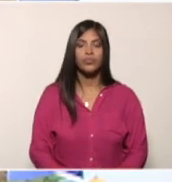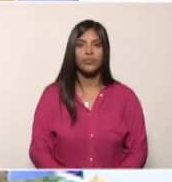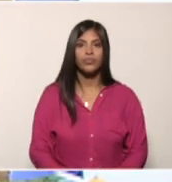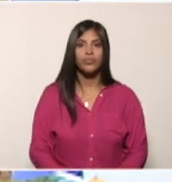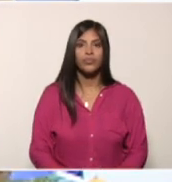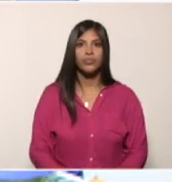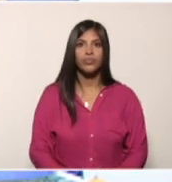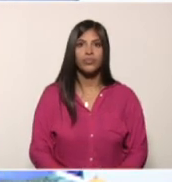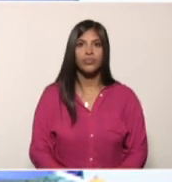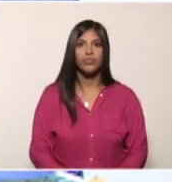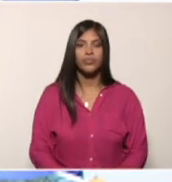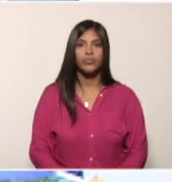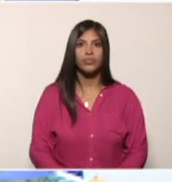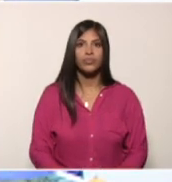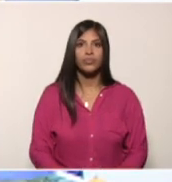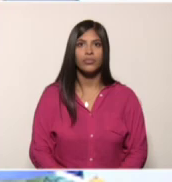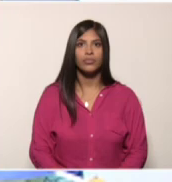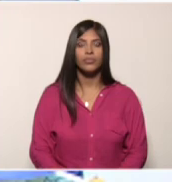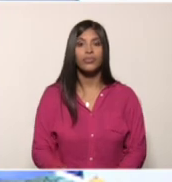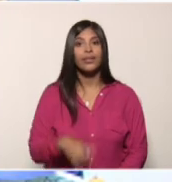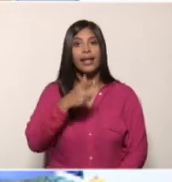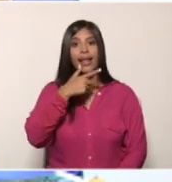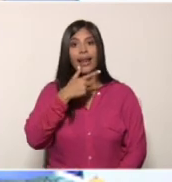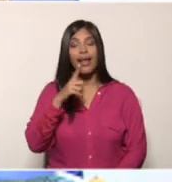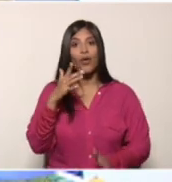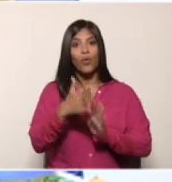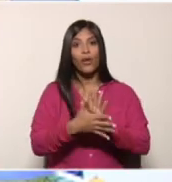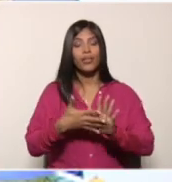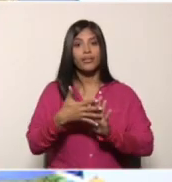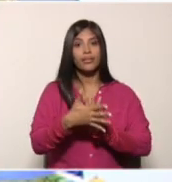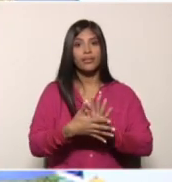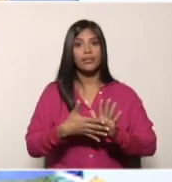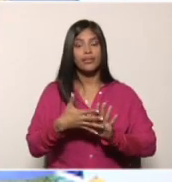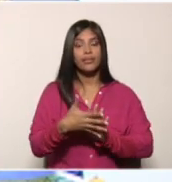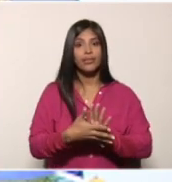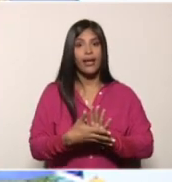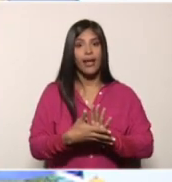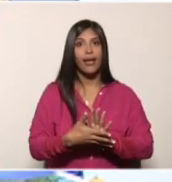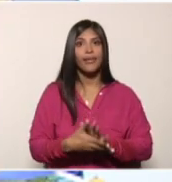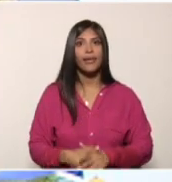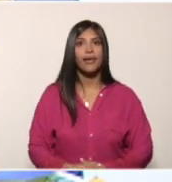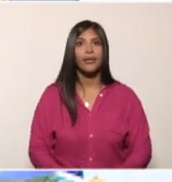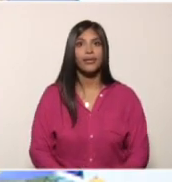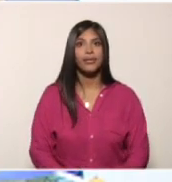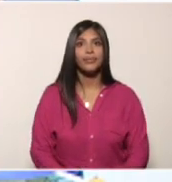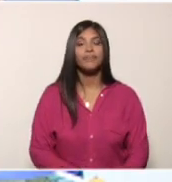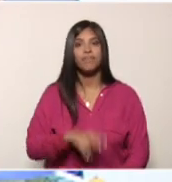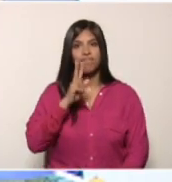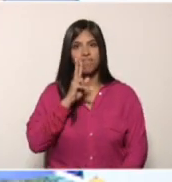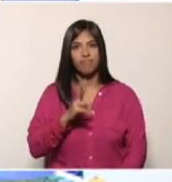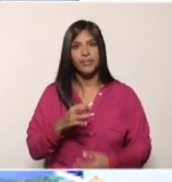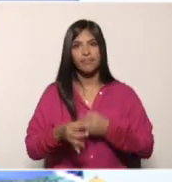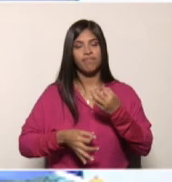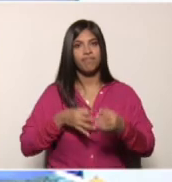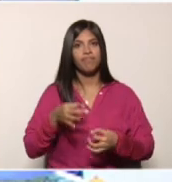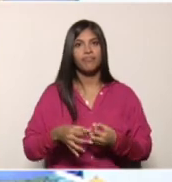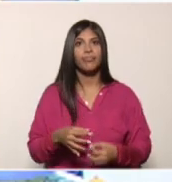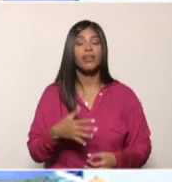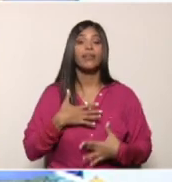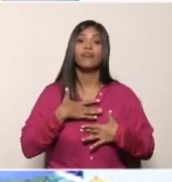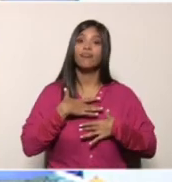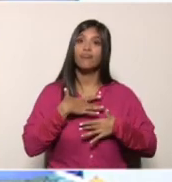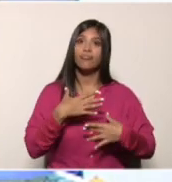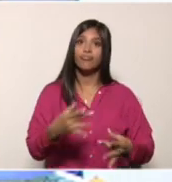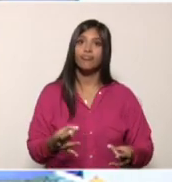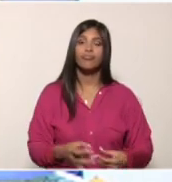estas son una lengua de señas y algunas de las señas que ustedes están viendo. Sería muy interesante